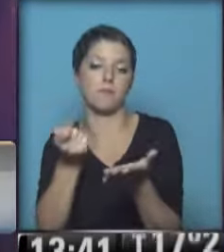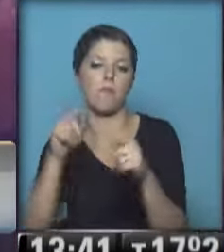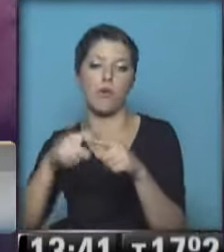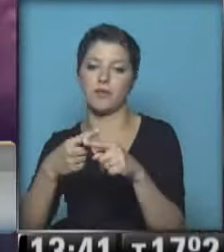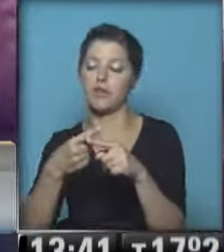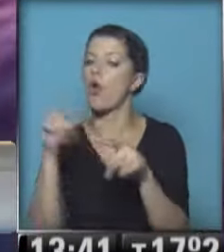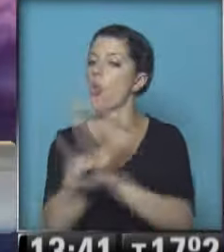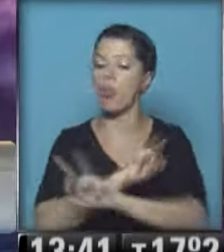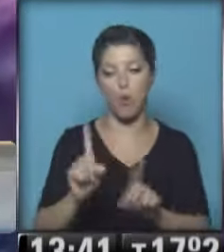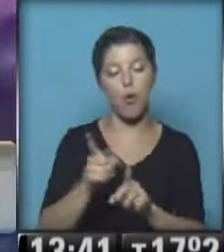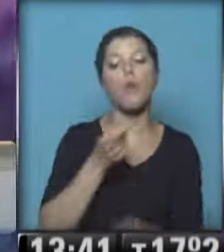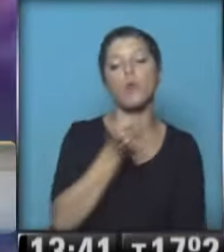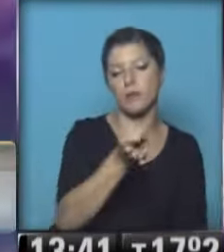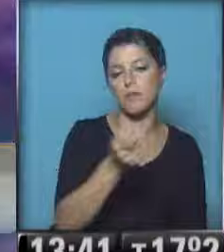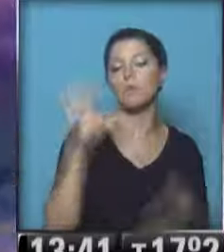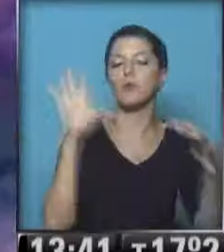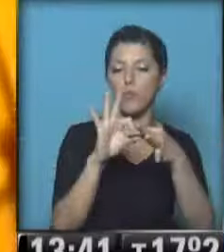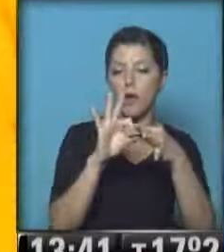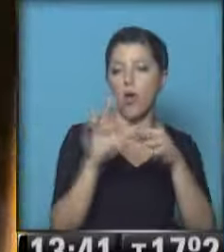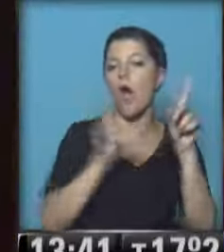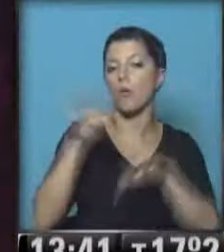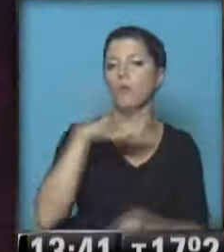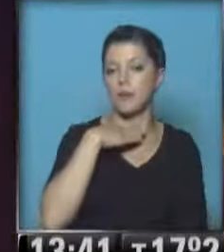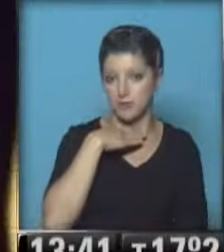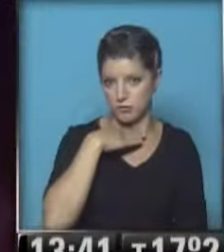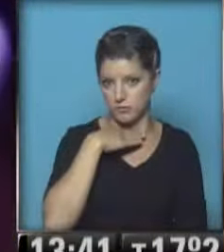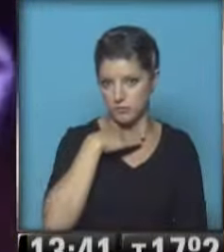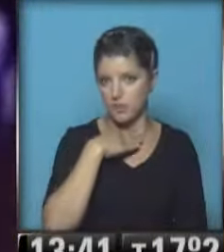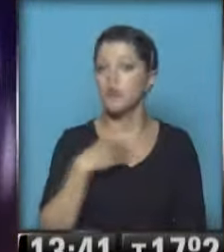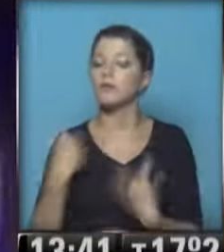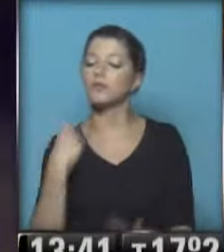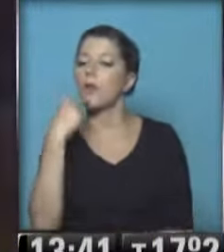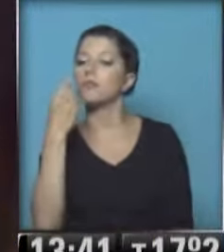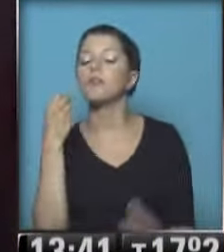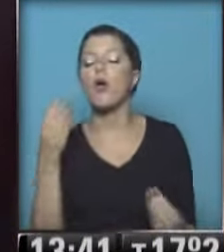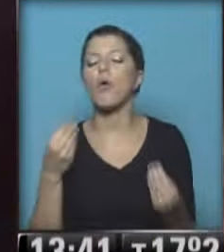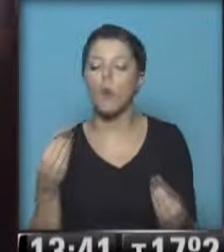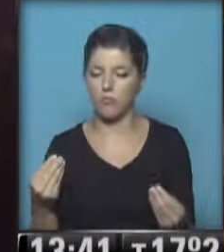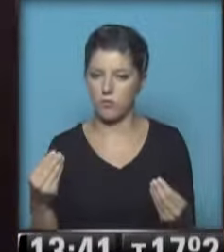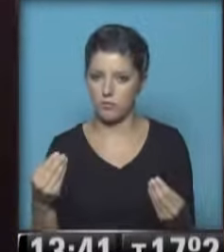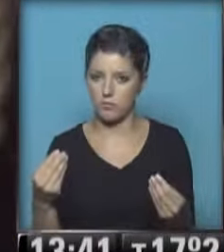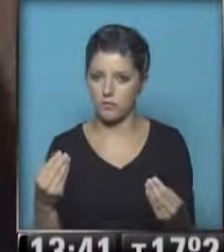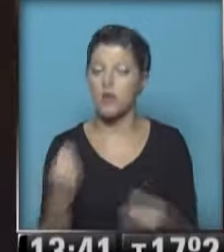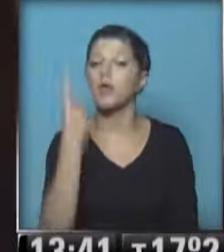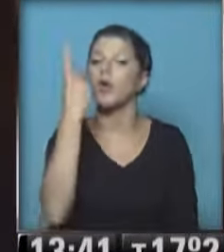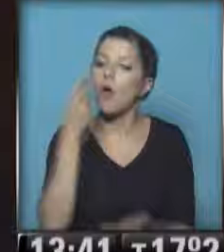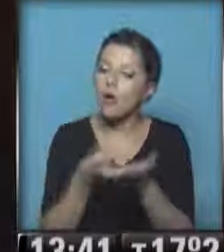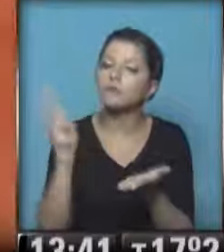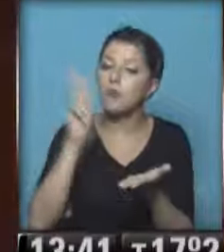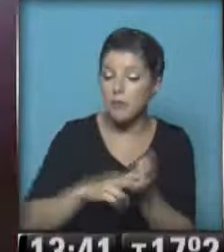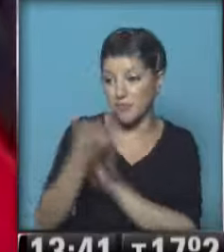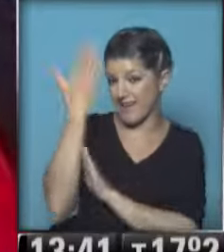como un crimen vinculado con algún delito y la pregunta es cómo es posible que una vez más, porque hace